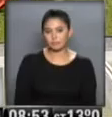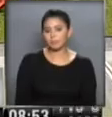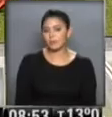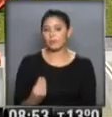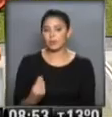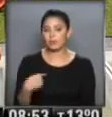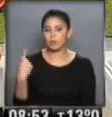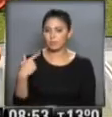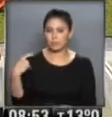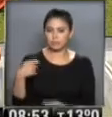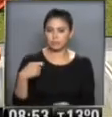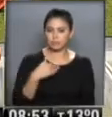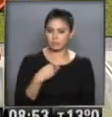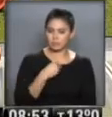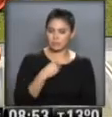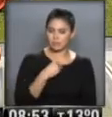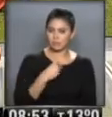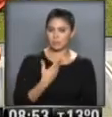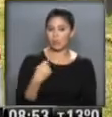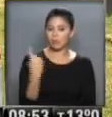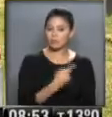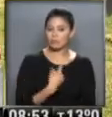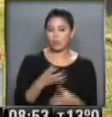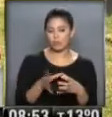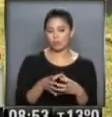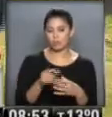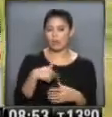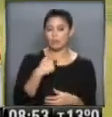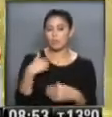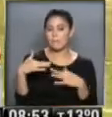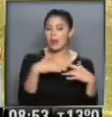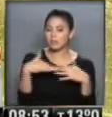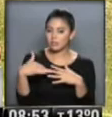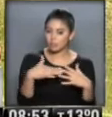te lo hacen sentir. Pero para nosotros es un partido de fútbol